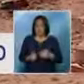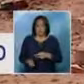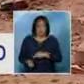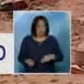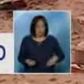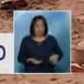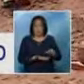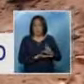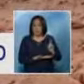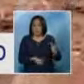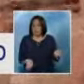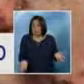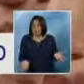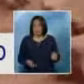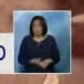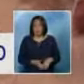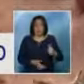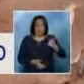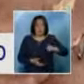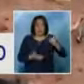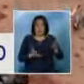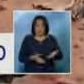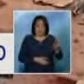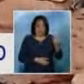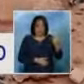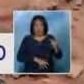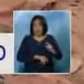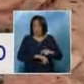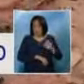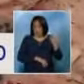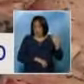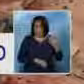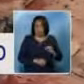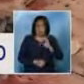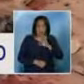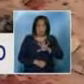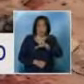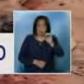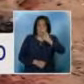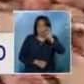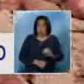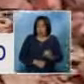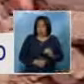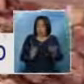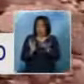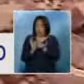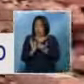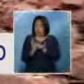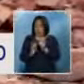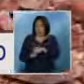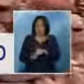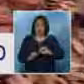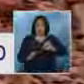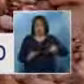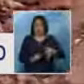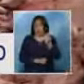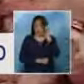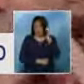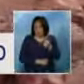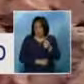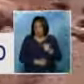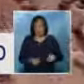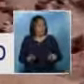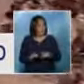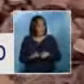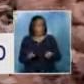educación el alcalde hace unos minutos nos comentaba que el 50% de los colegios en san juan de miraflores tienen